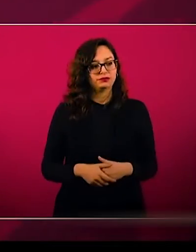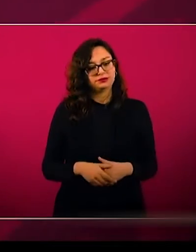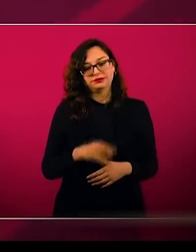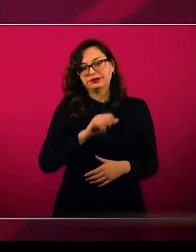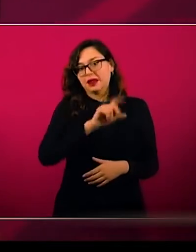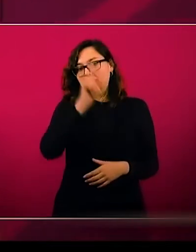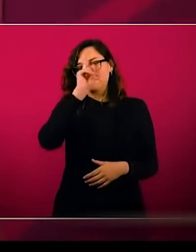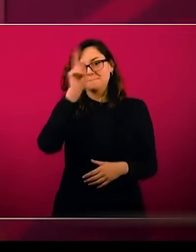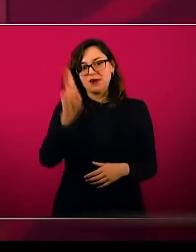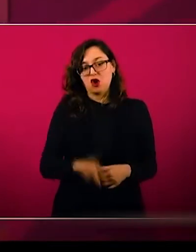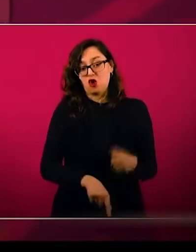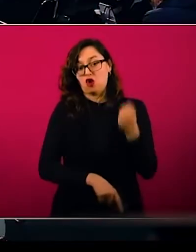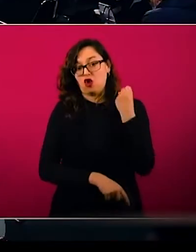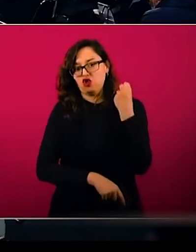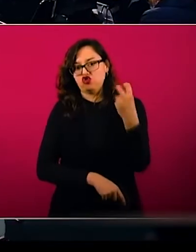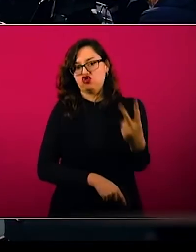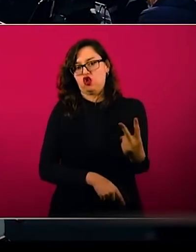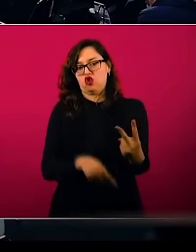y Ricardo Alemán,